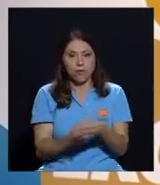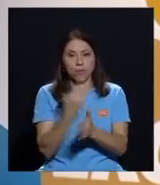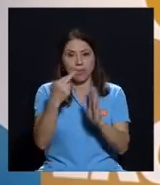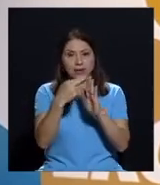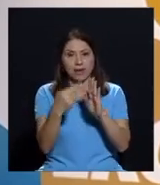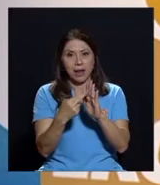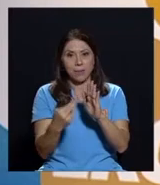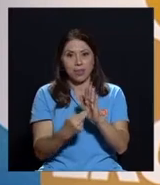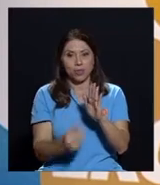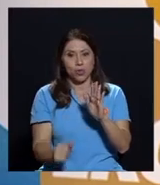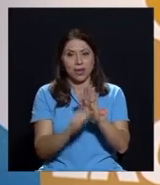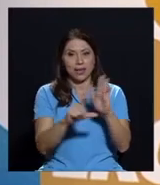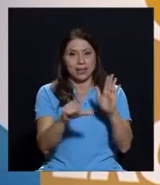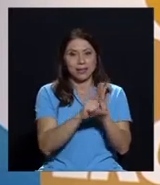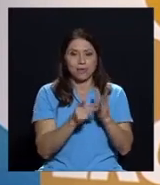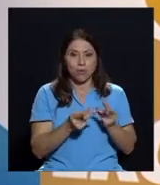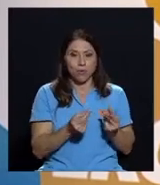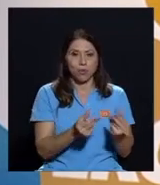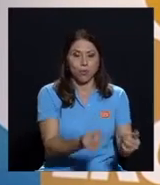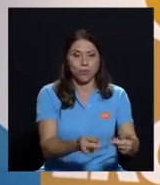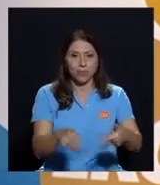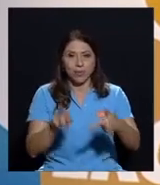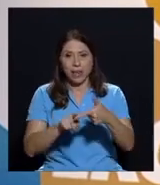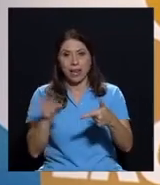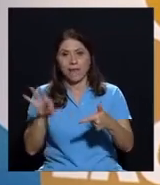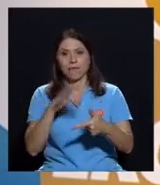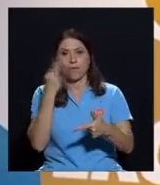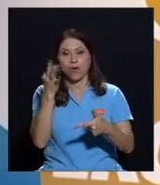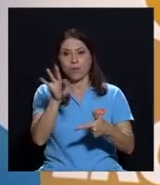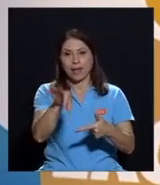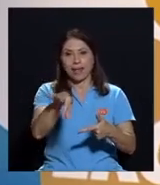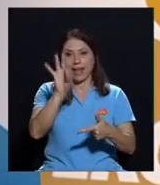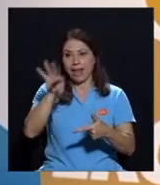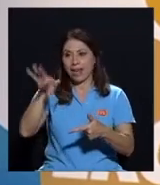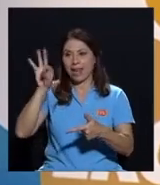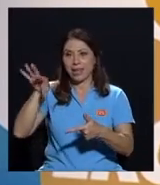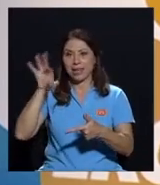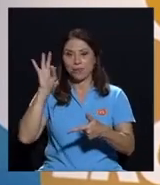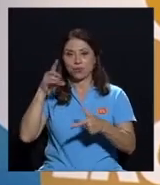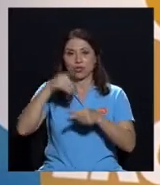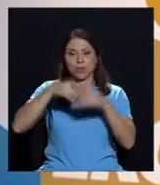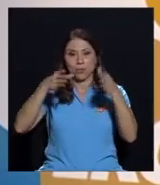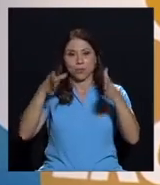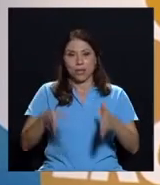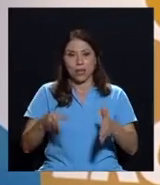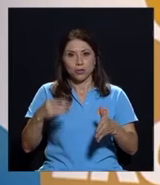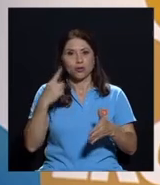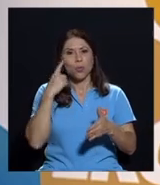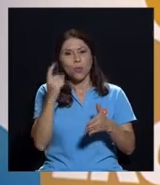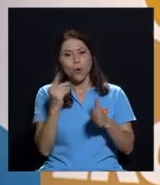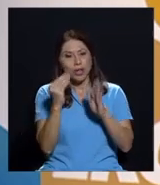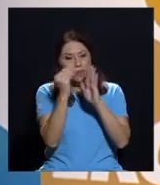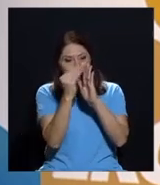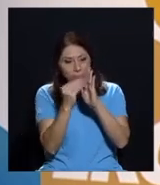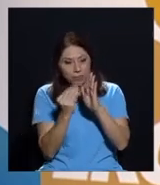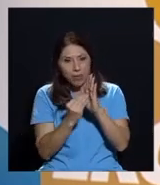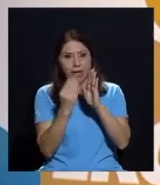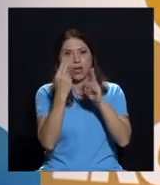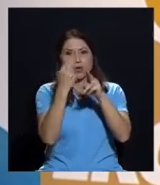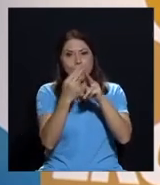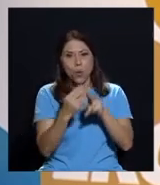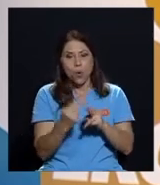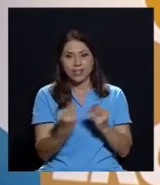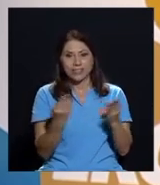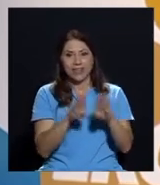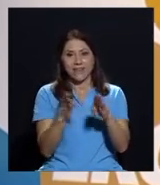tener agilidad a la forma en que elegimos diputadas y diputados porque las listas cerradas y ciertos mecanismos no